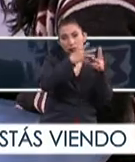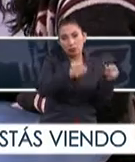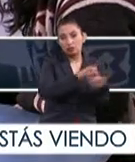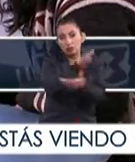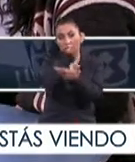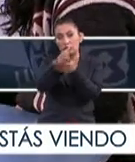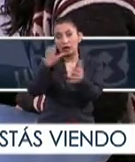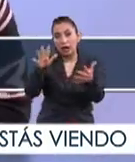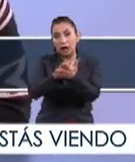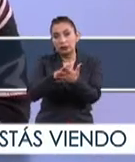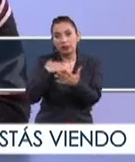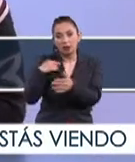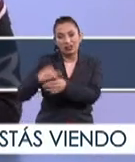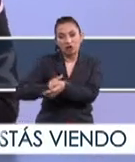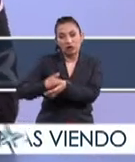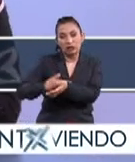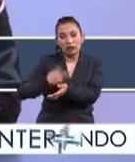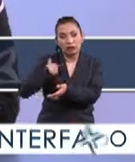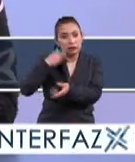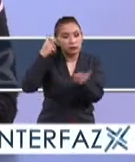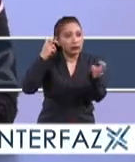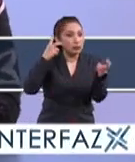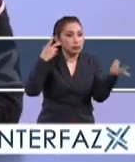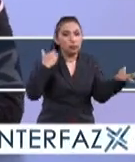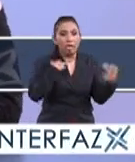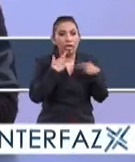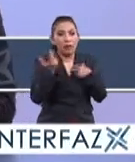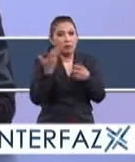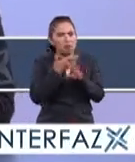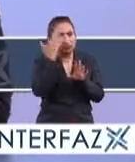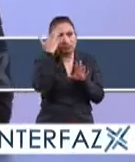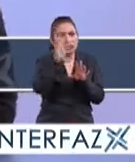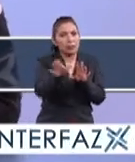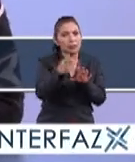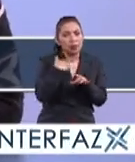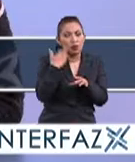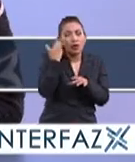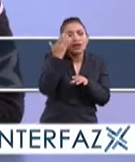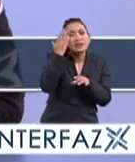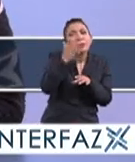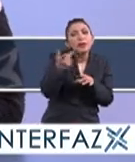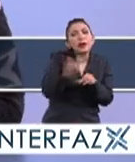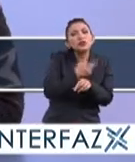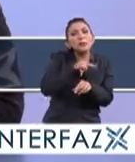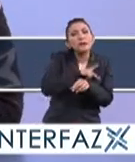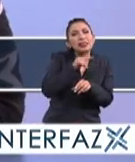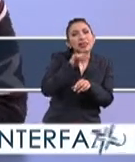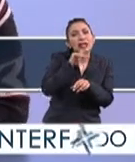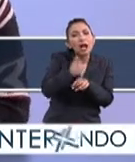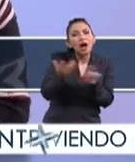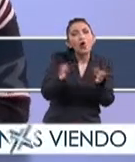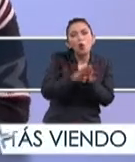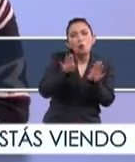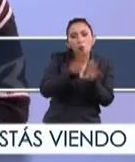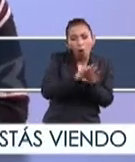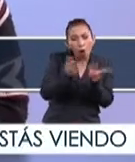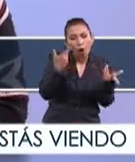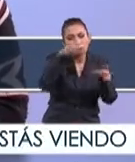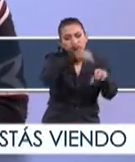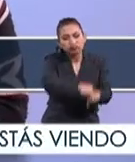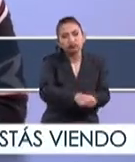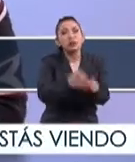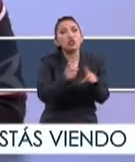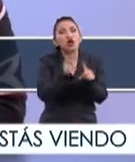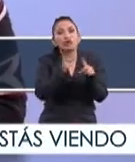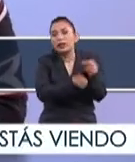a una cárcel clandestina y para mí era un tema muy desconocido. Yo quería saber qué había sucedido con ella, cómo la habían